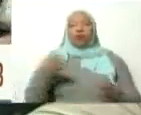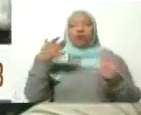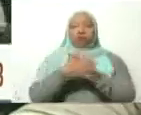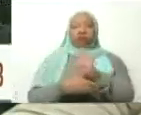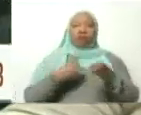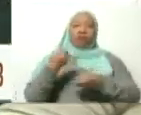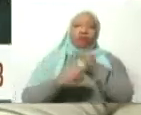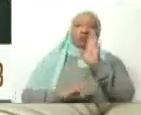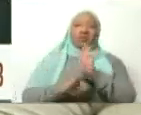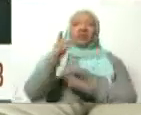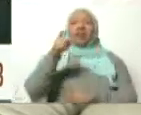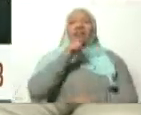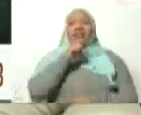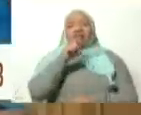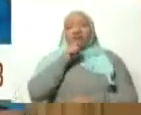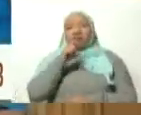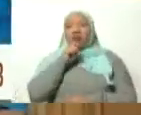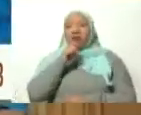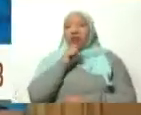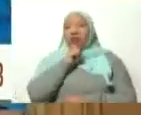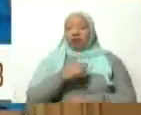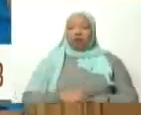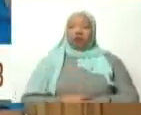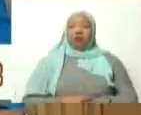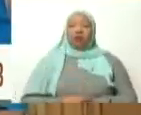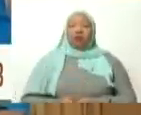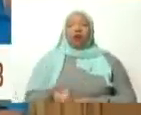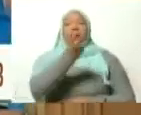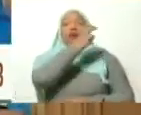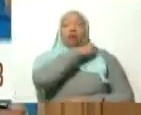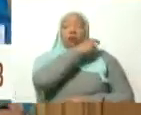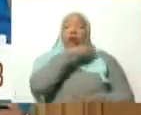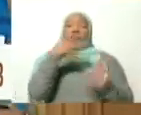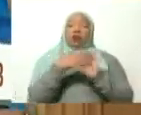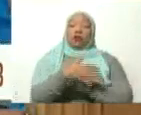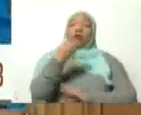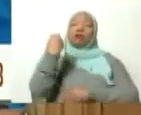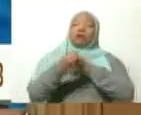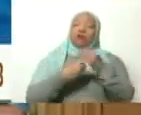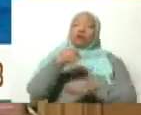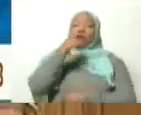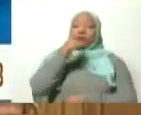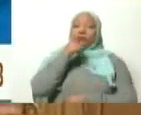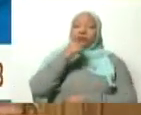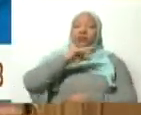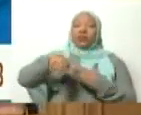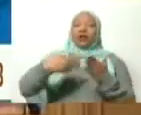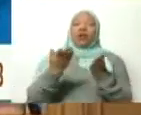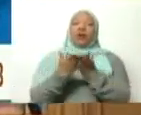sobrepasando las dificultades de autoridades locales de esta casa de